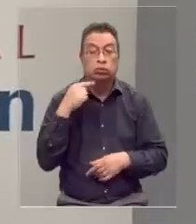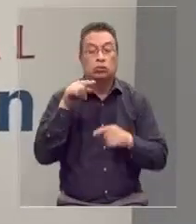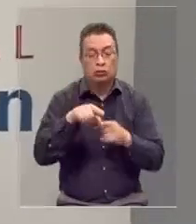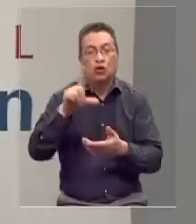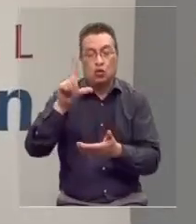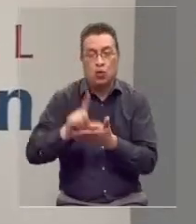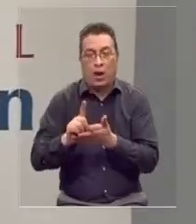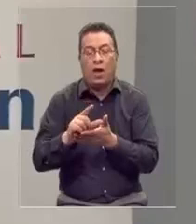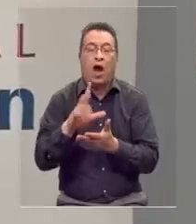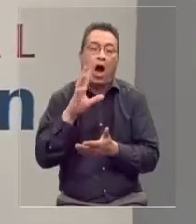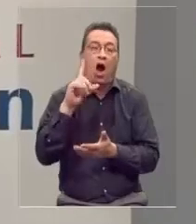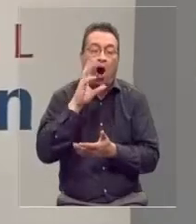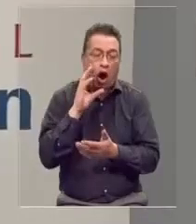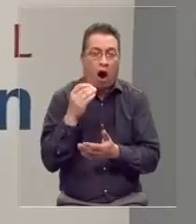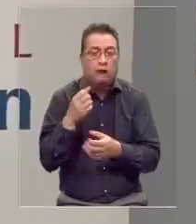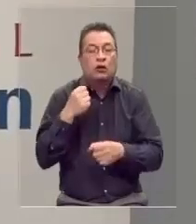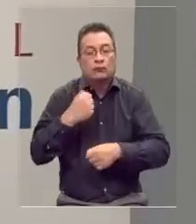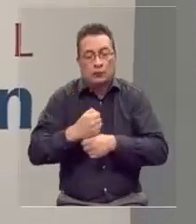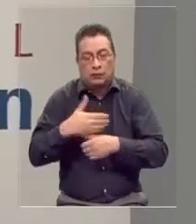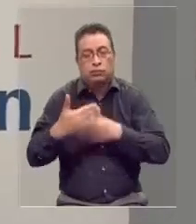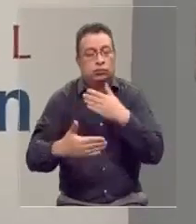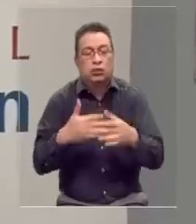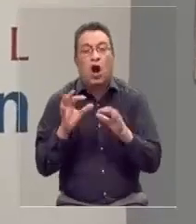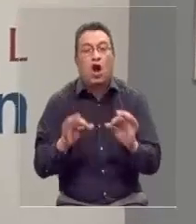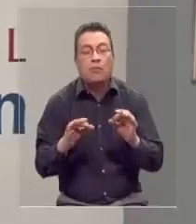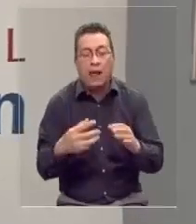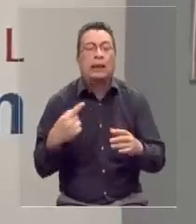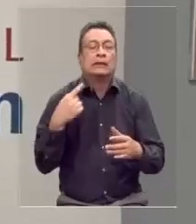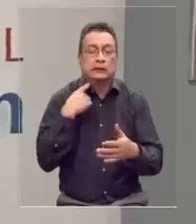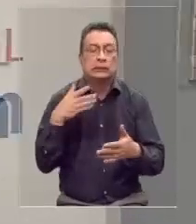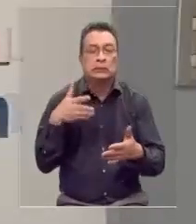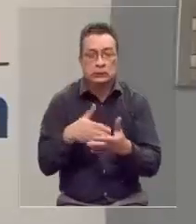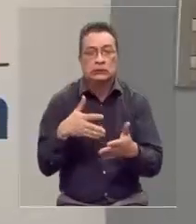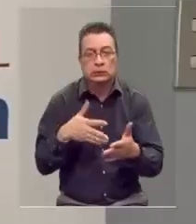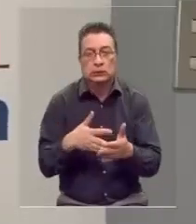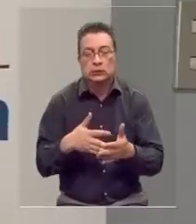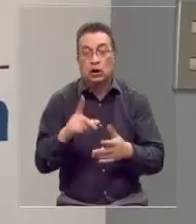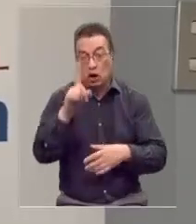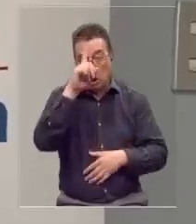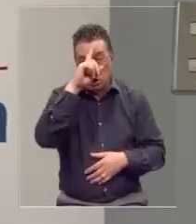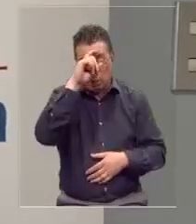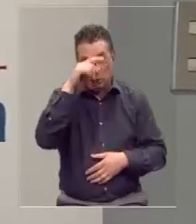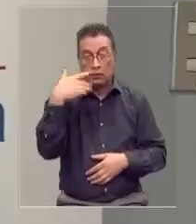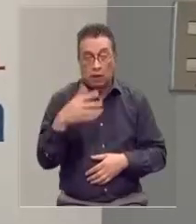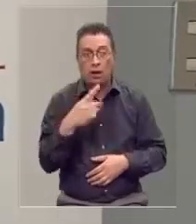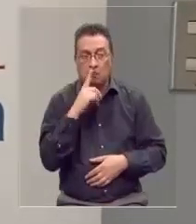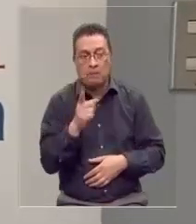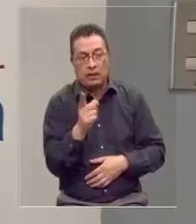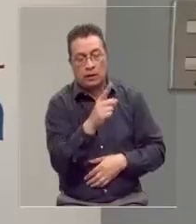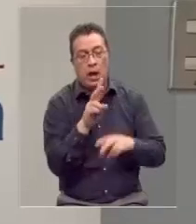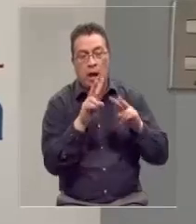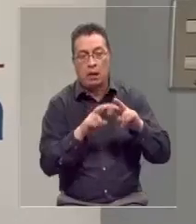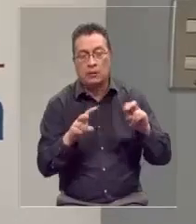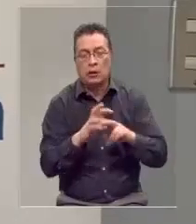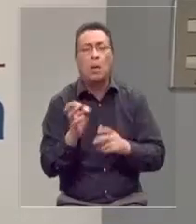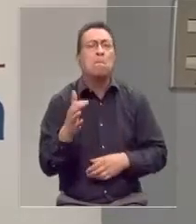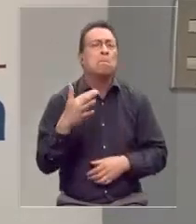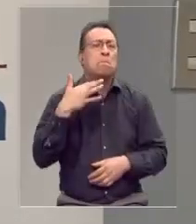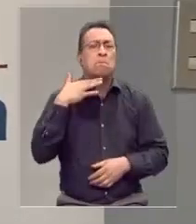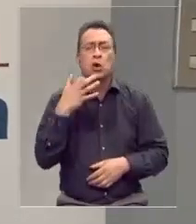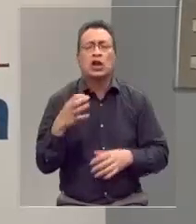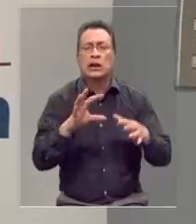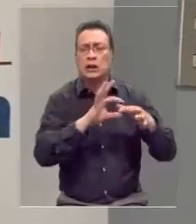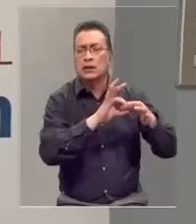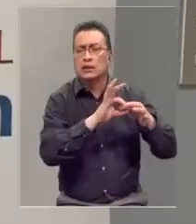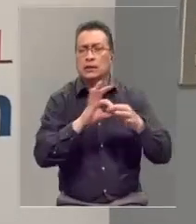zona, impidiendo obviamente el desarrollo de las actividades habituales de los personales. Como hospital hemos instruido una investigación para determinar todas las causas de los